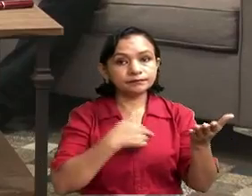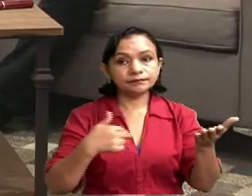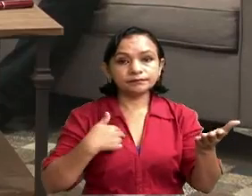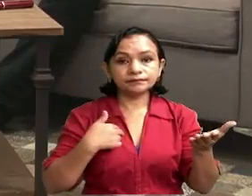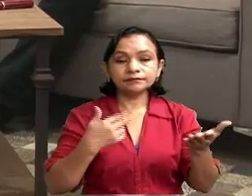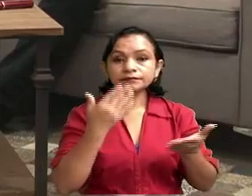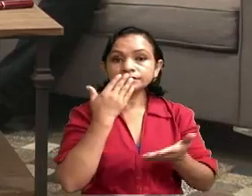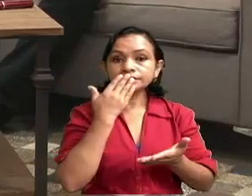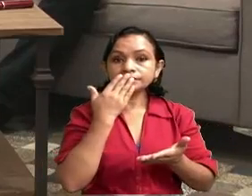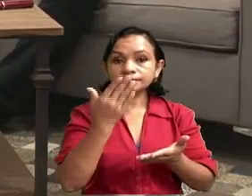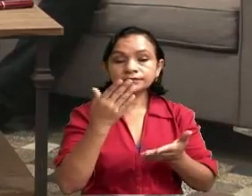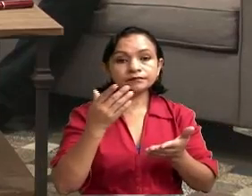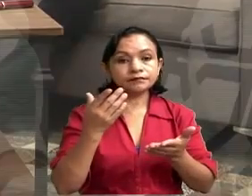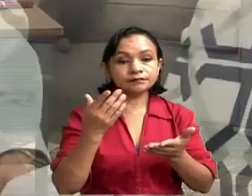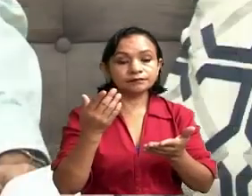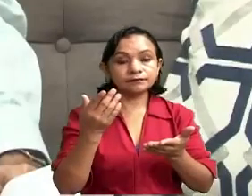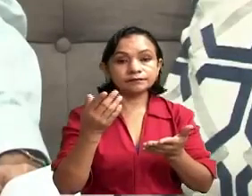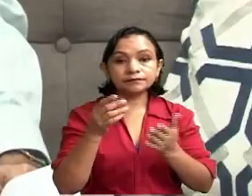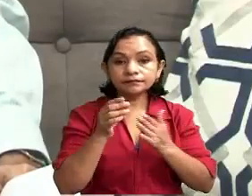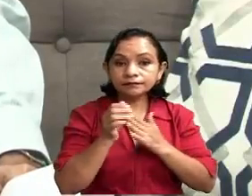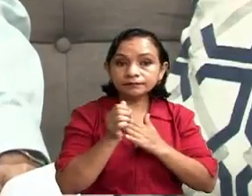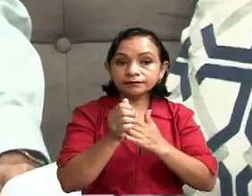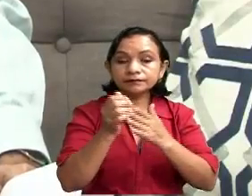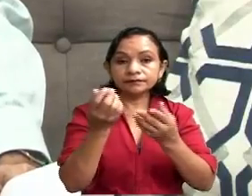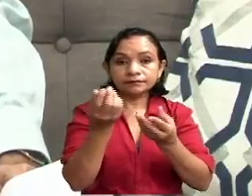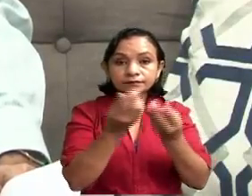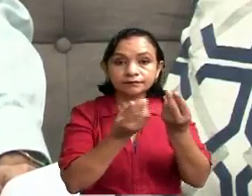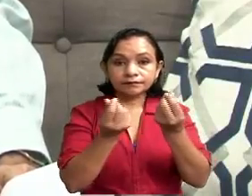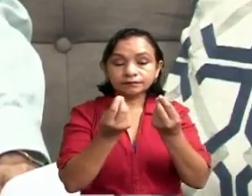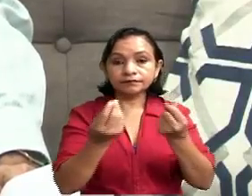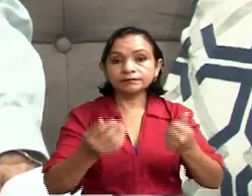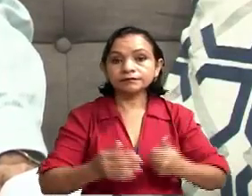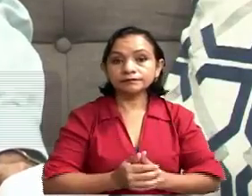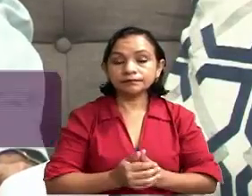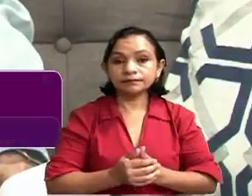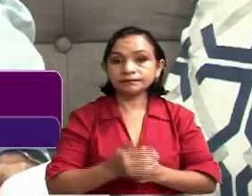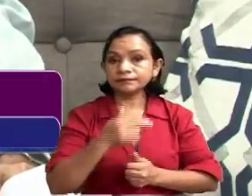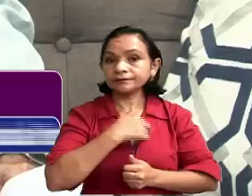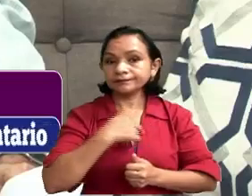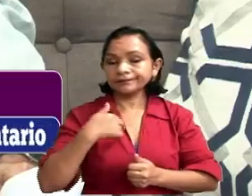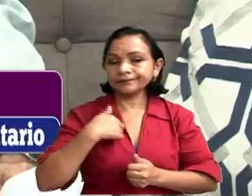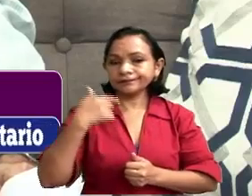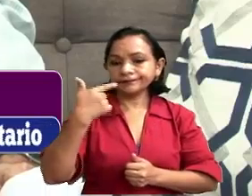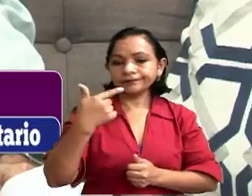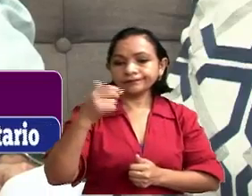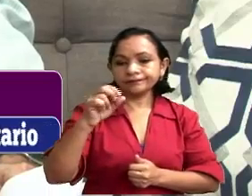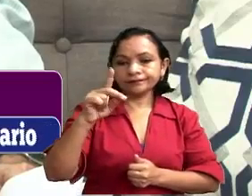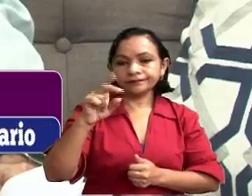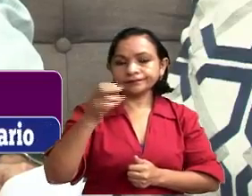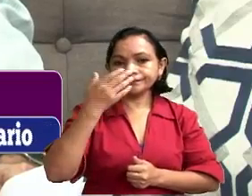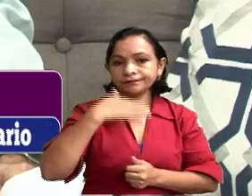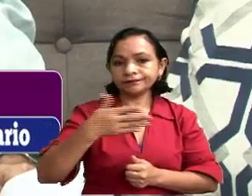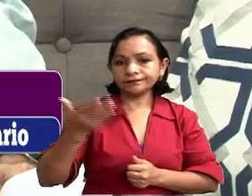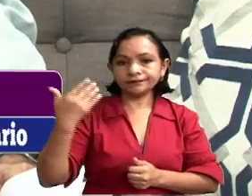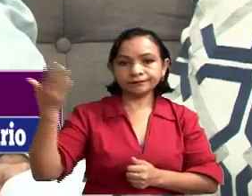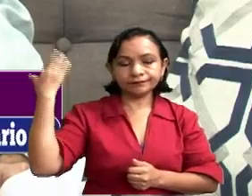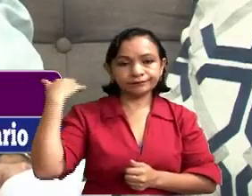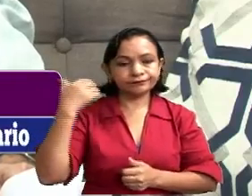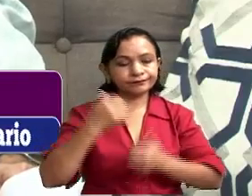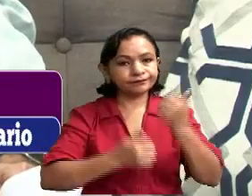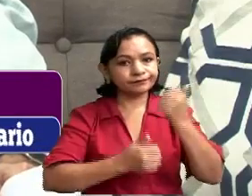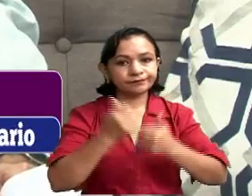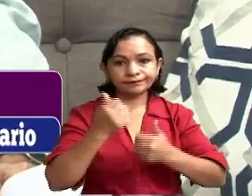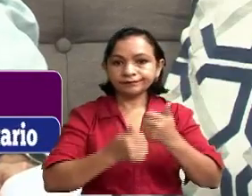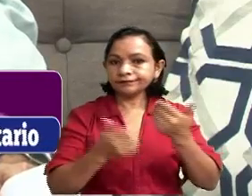y en el buen rumbo de la economía. Cuando ocurre el golpe fallido y la